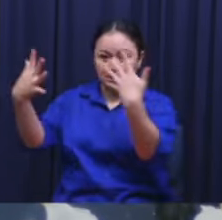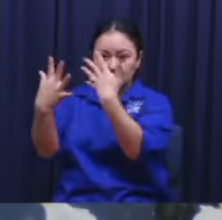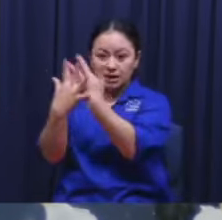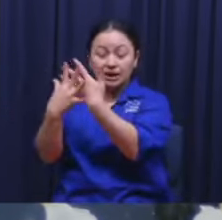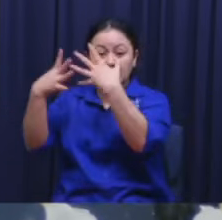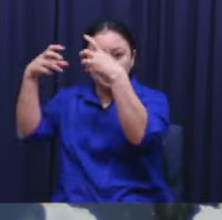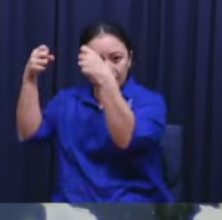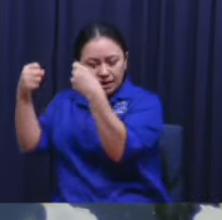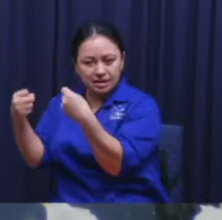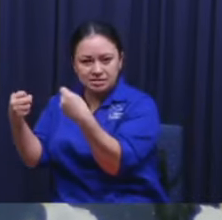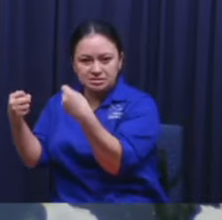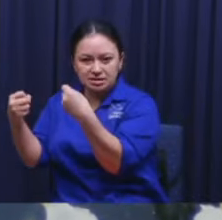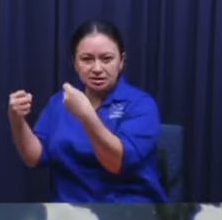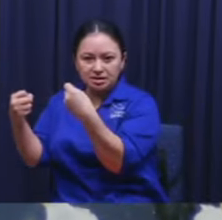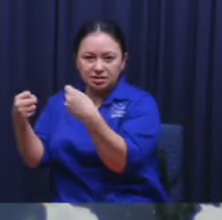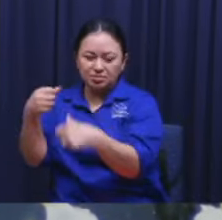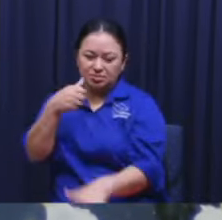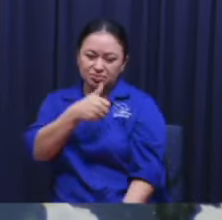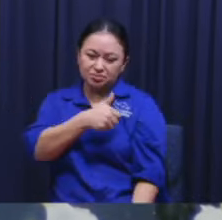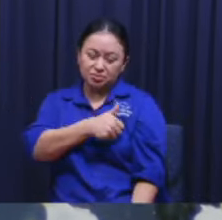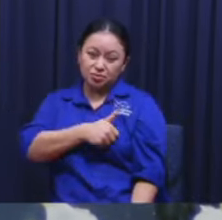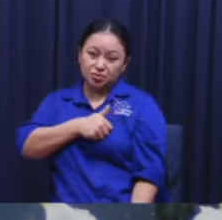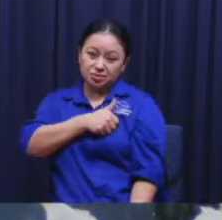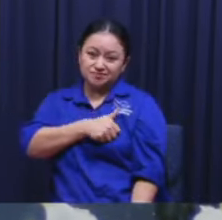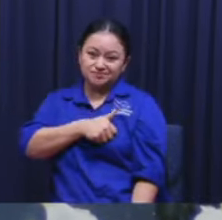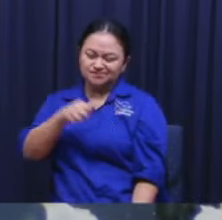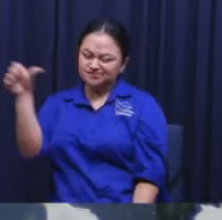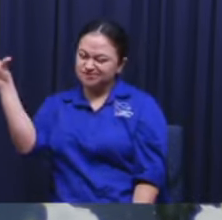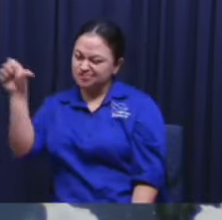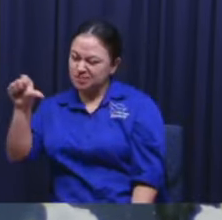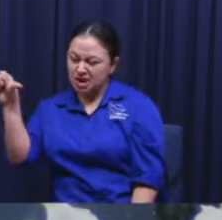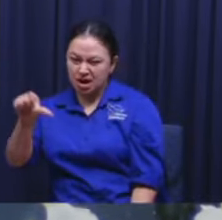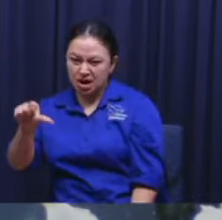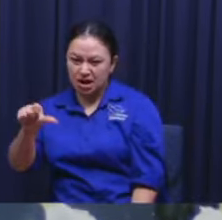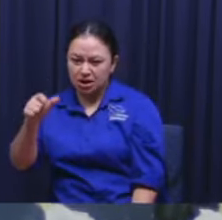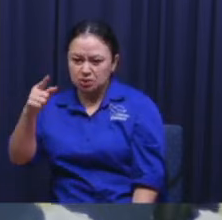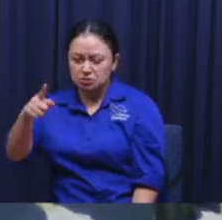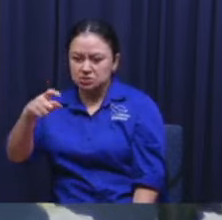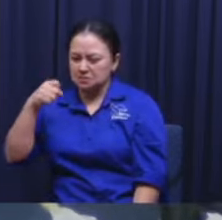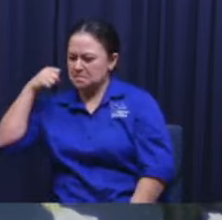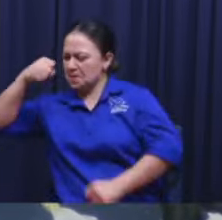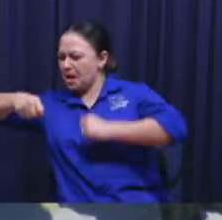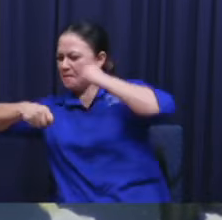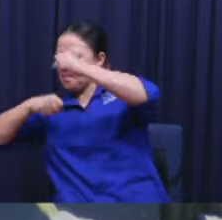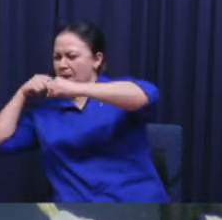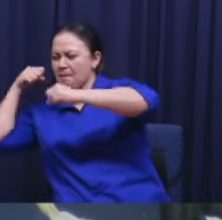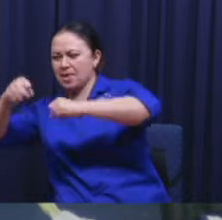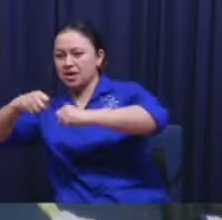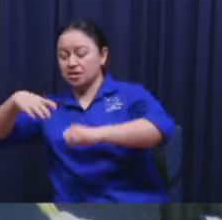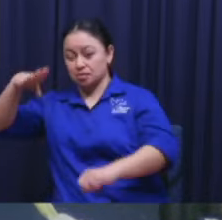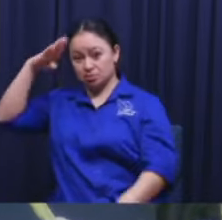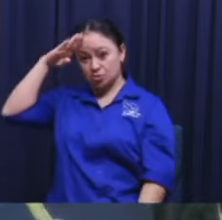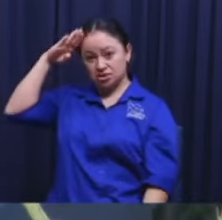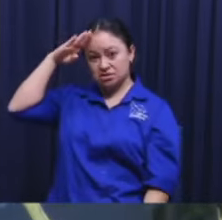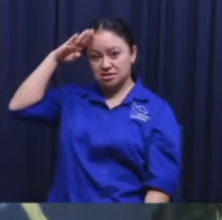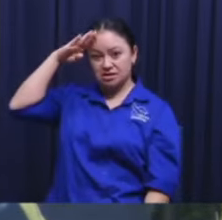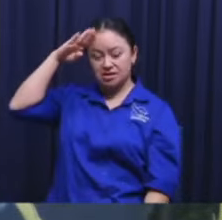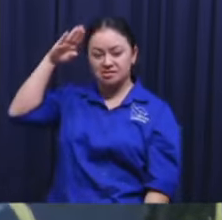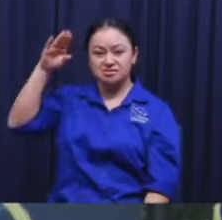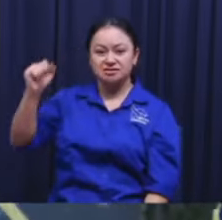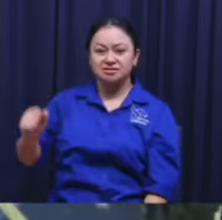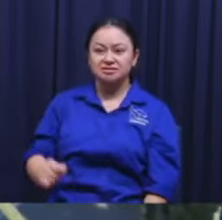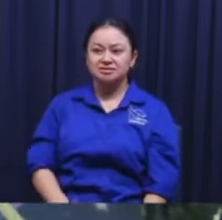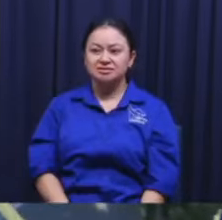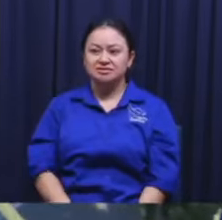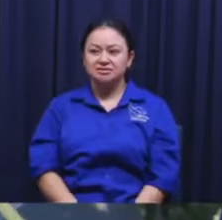por mala conducta, riña callejera, le pegó a dos policías y entre cuatro lo agarraron, como